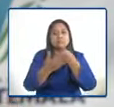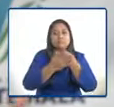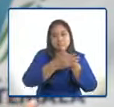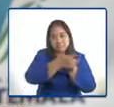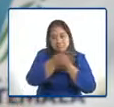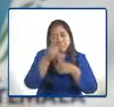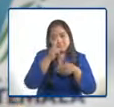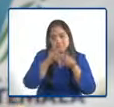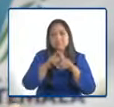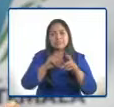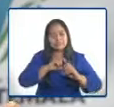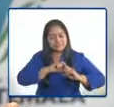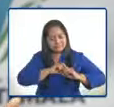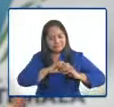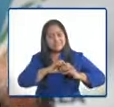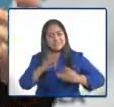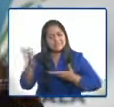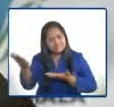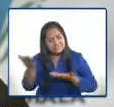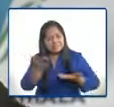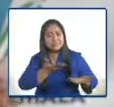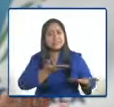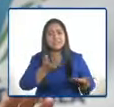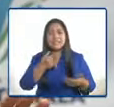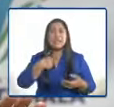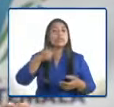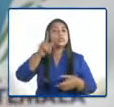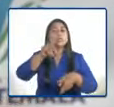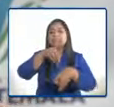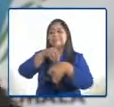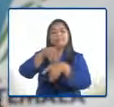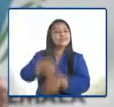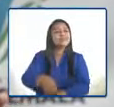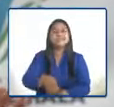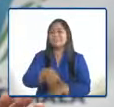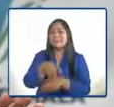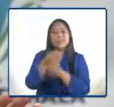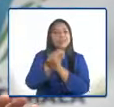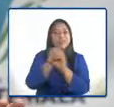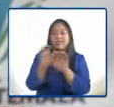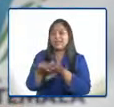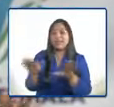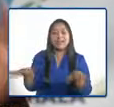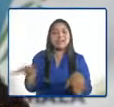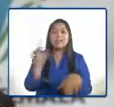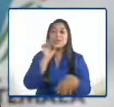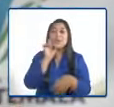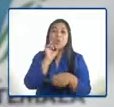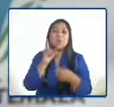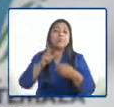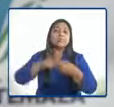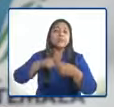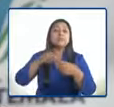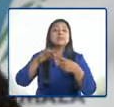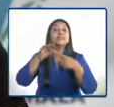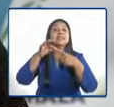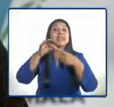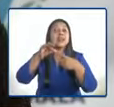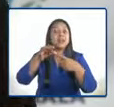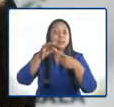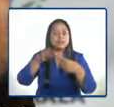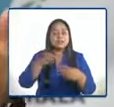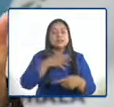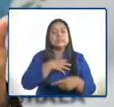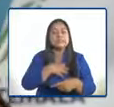les abramos el corazón a los niños, a no discriminar a ningún niño, niña o adolescente, especialmente aquellos que han